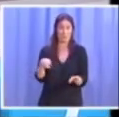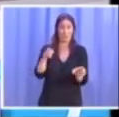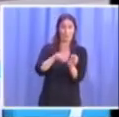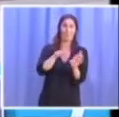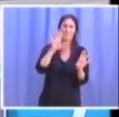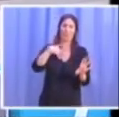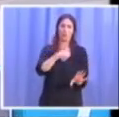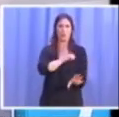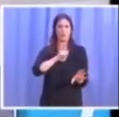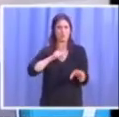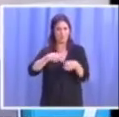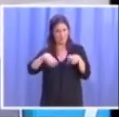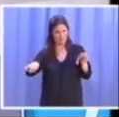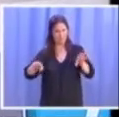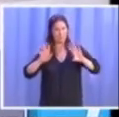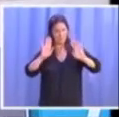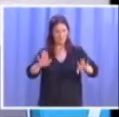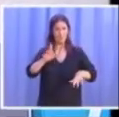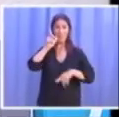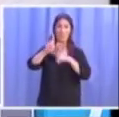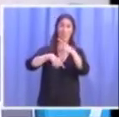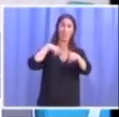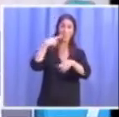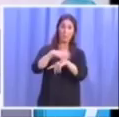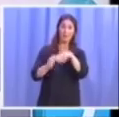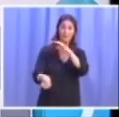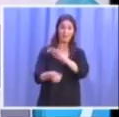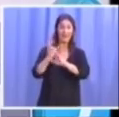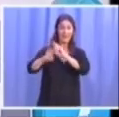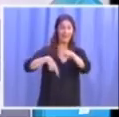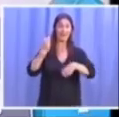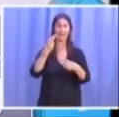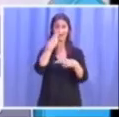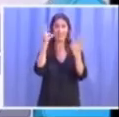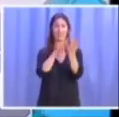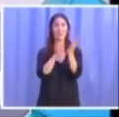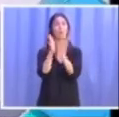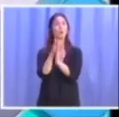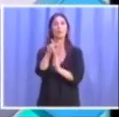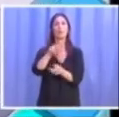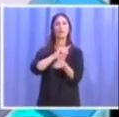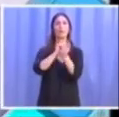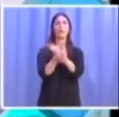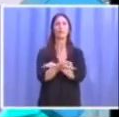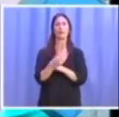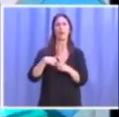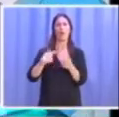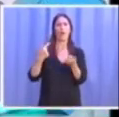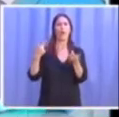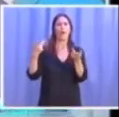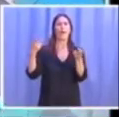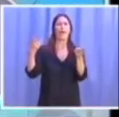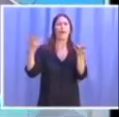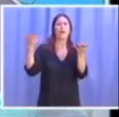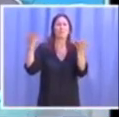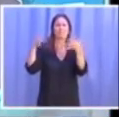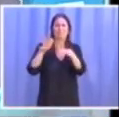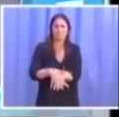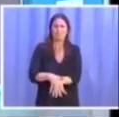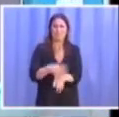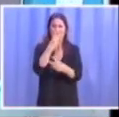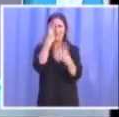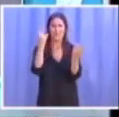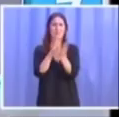soy independiente. Pero después, en vez de la regeneración democrática, apuntalaron la degeneración democrática con